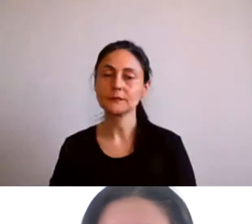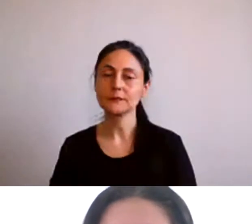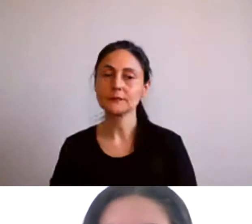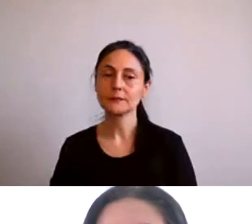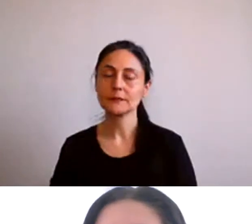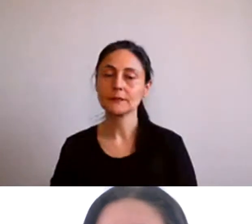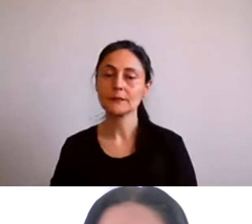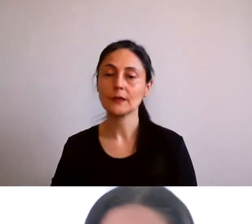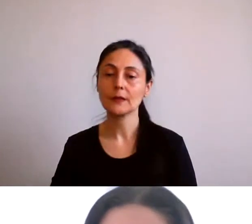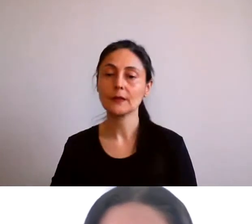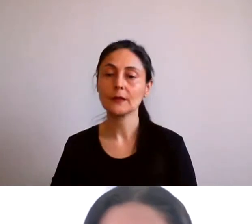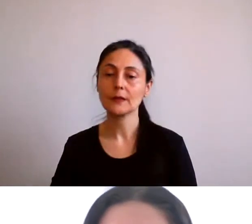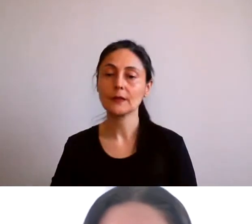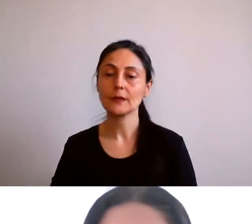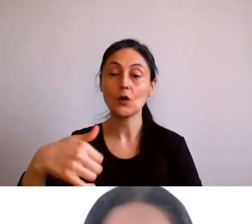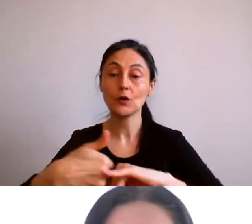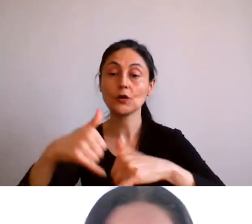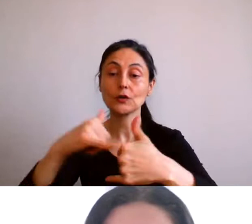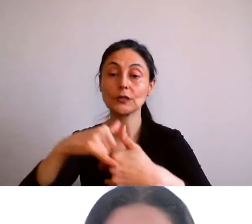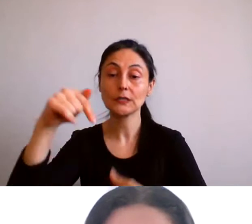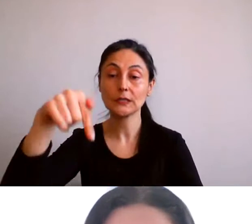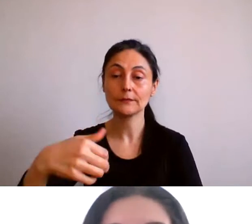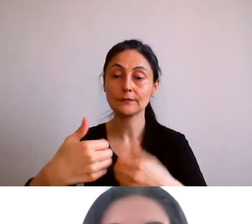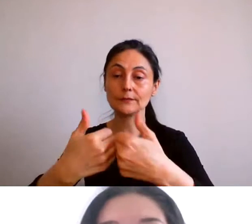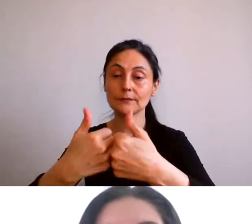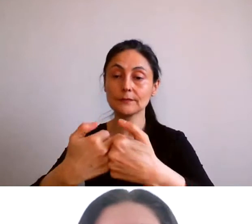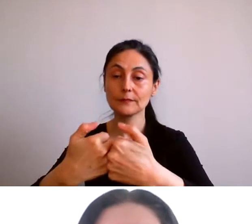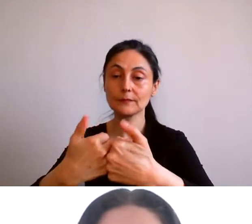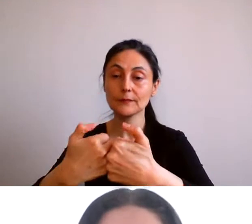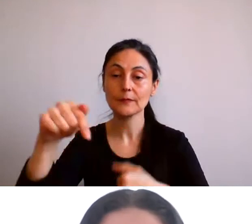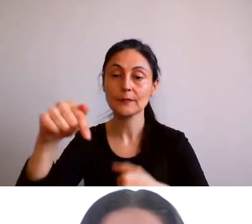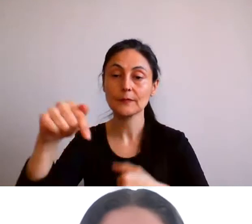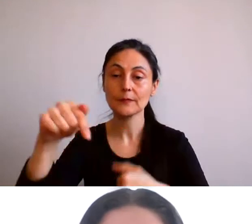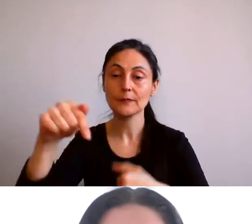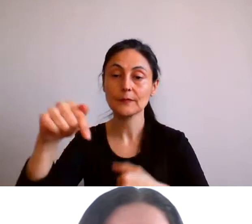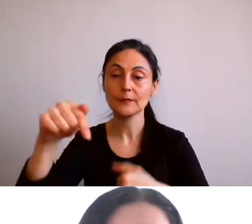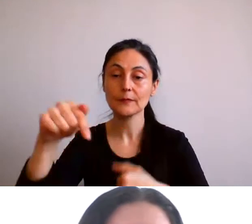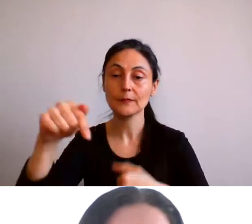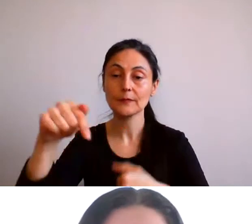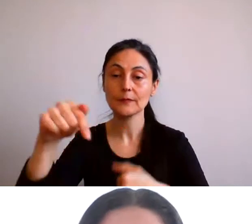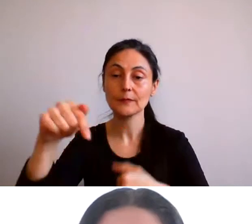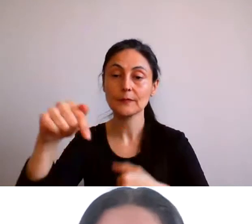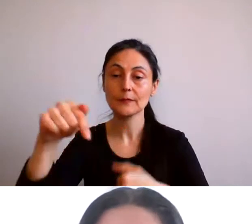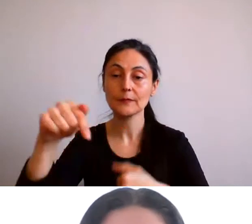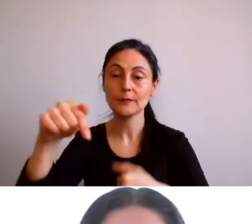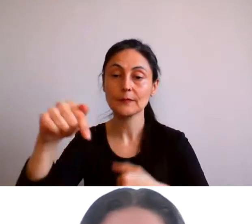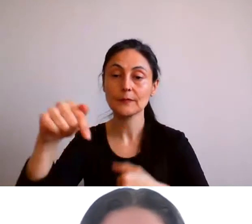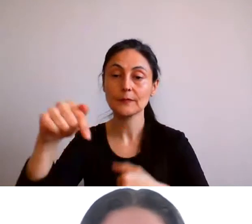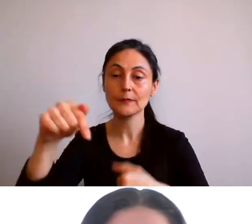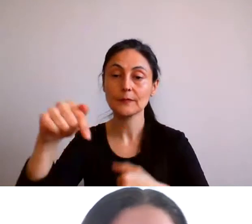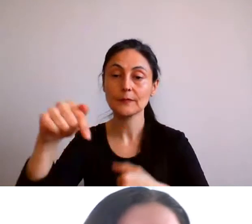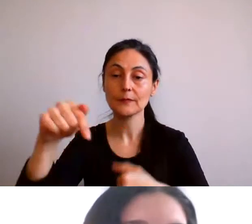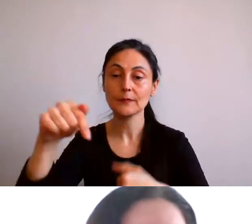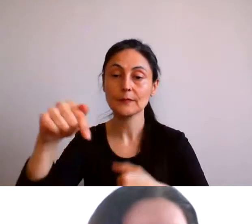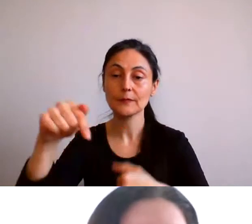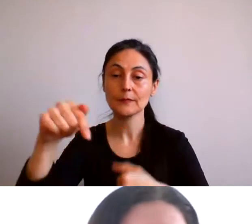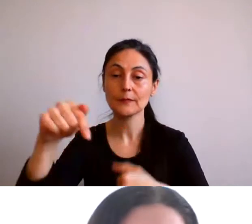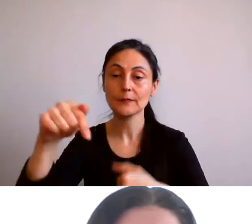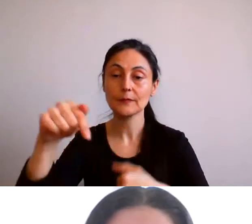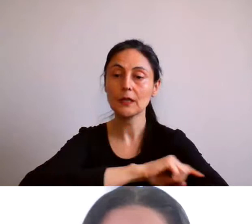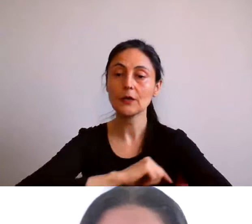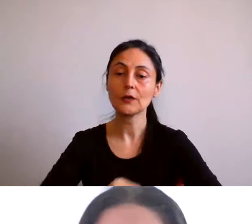chat les dejé la evaluación de esta jornada, no sin antes agradecer